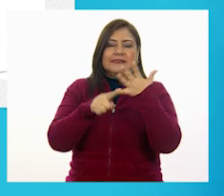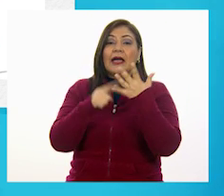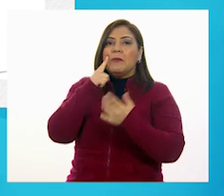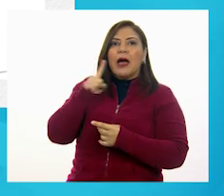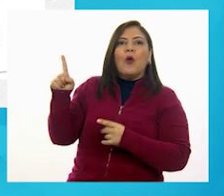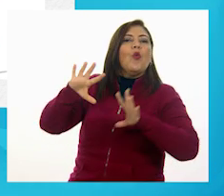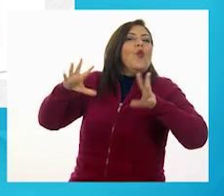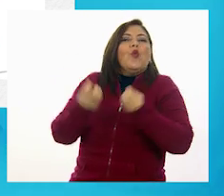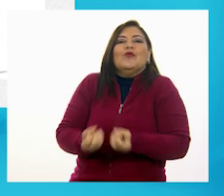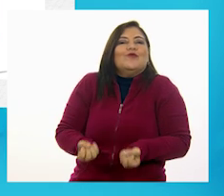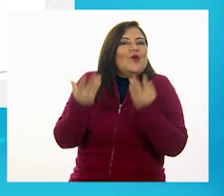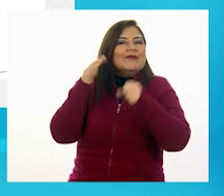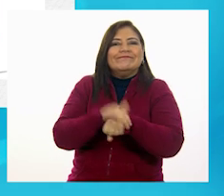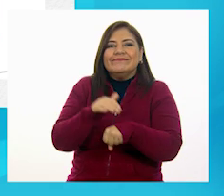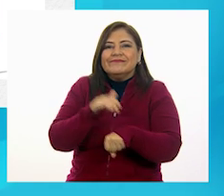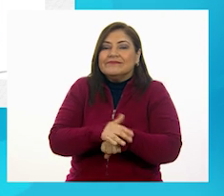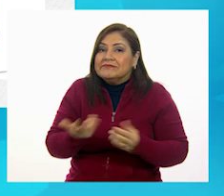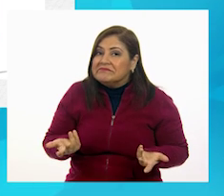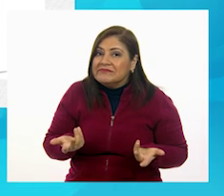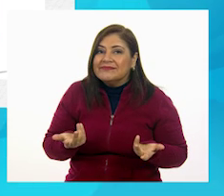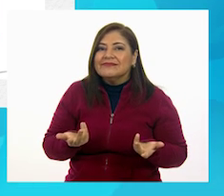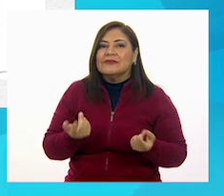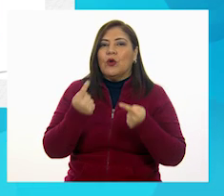amigos son? A ver,